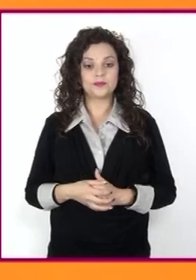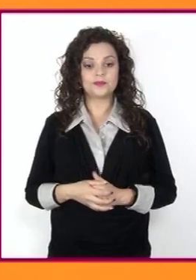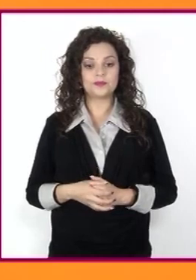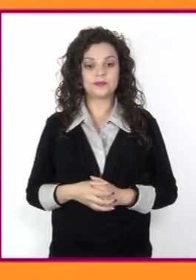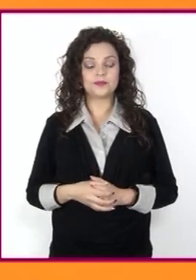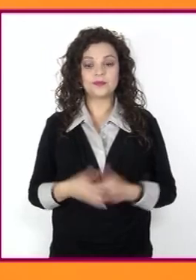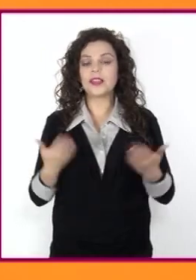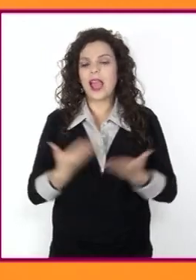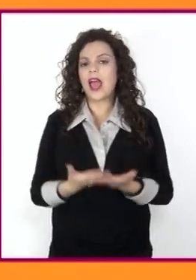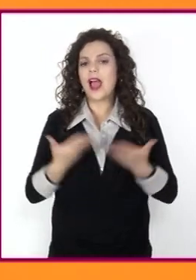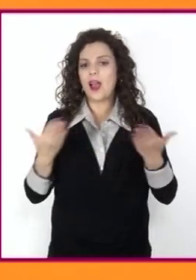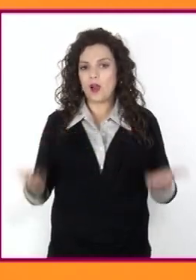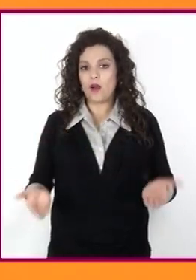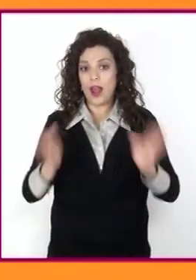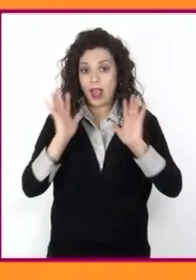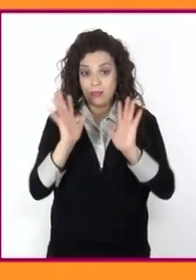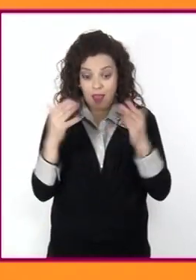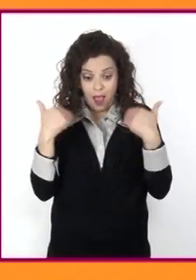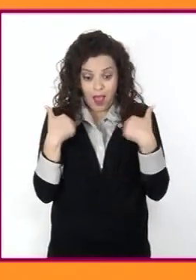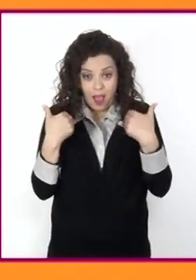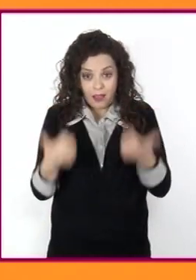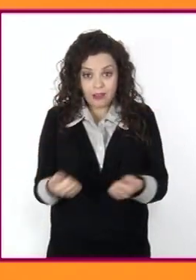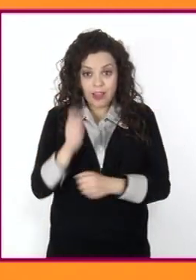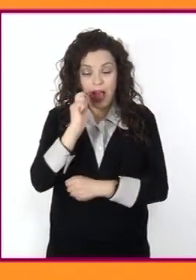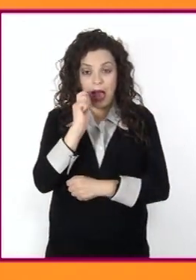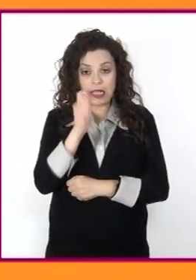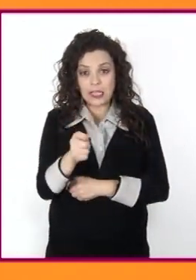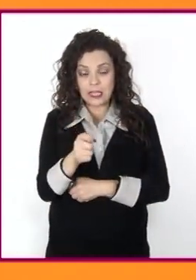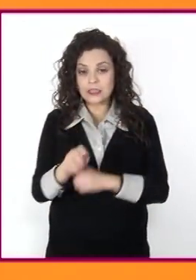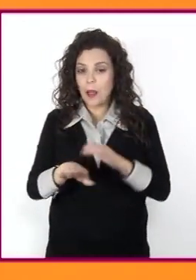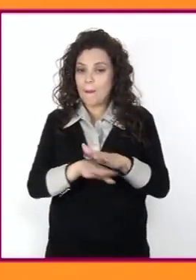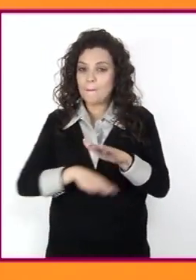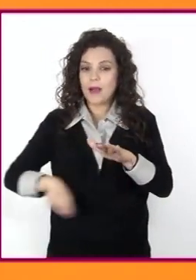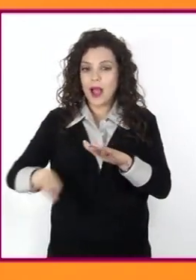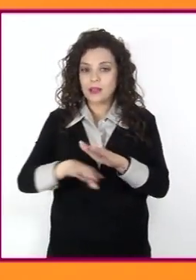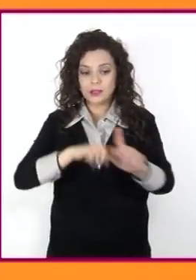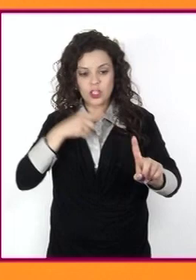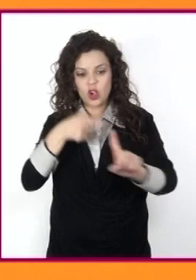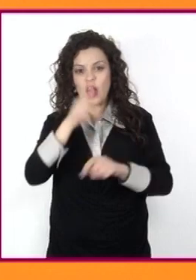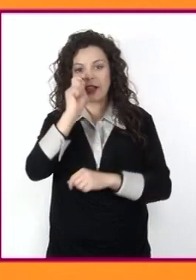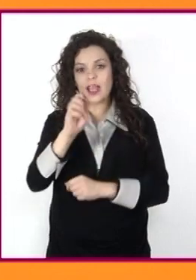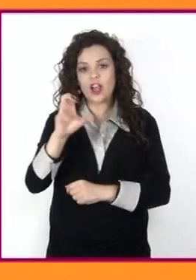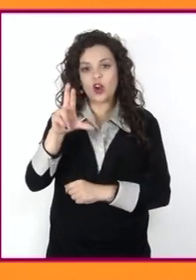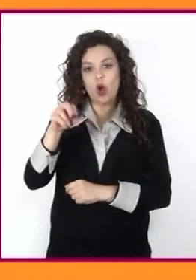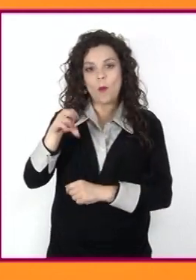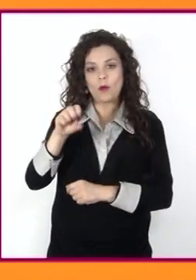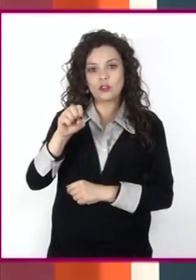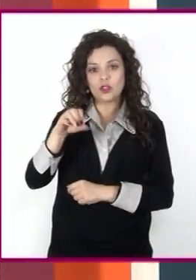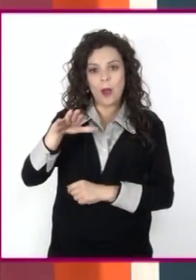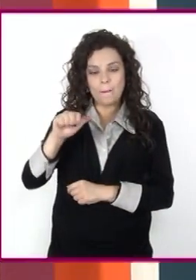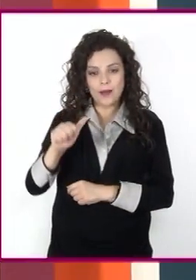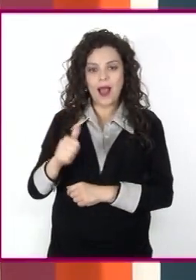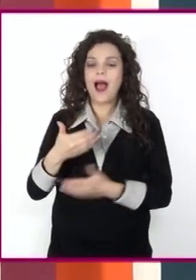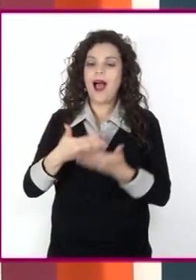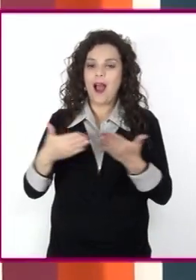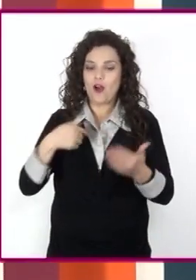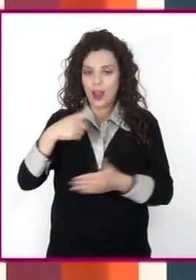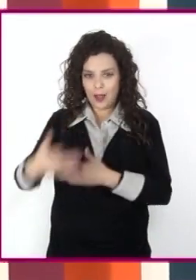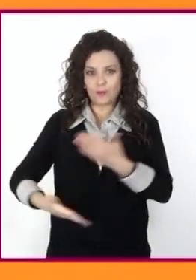Ahora que ya han comprendido los elementos básicos sobre los cromosomas, proponemos el siguiente